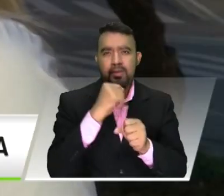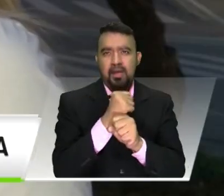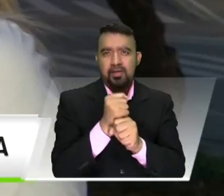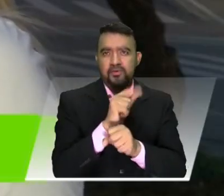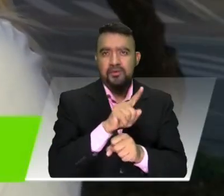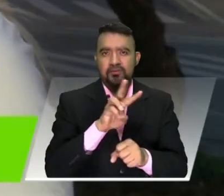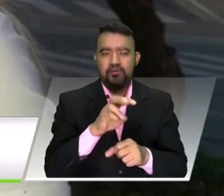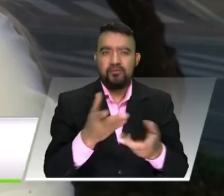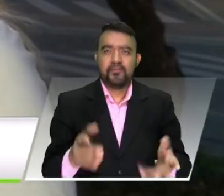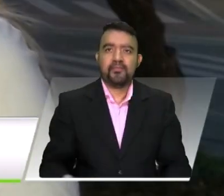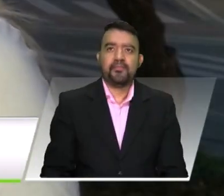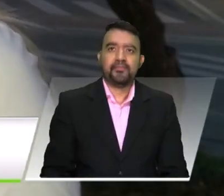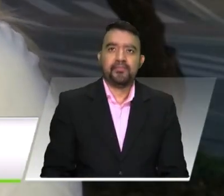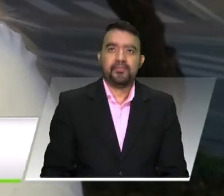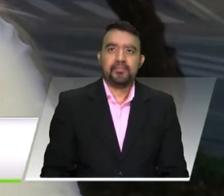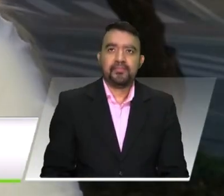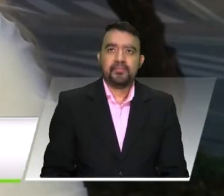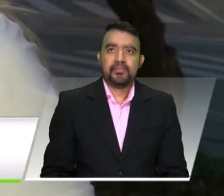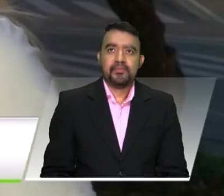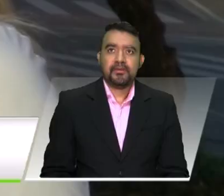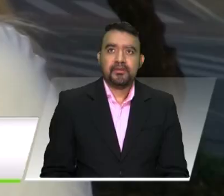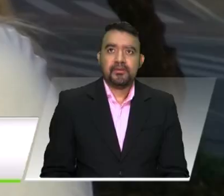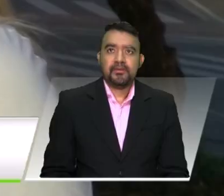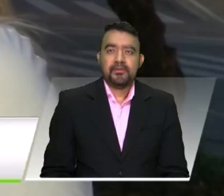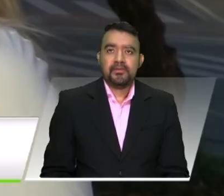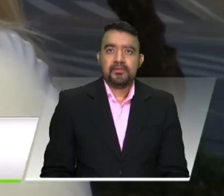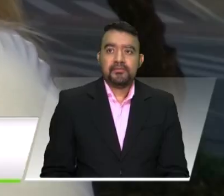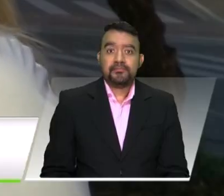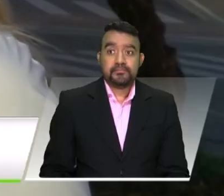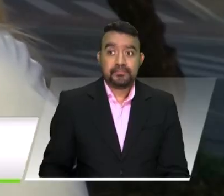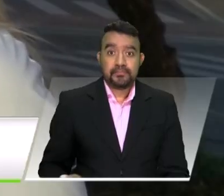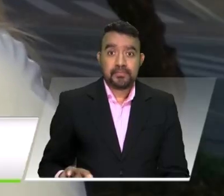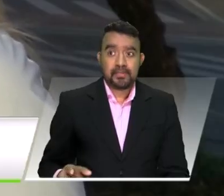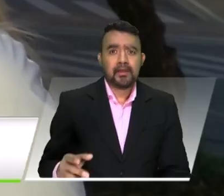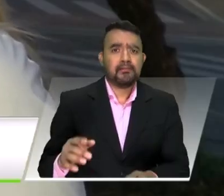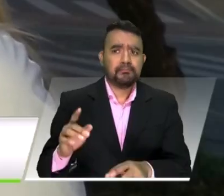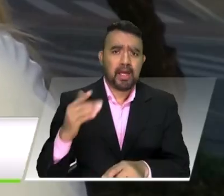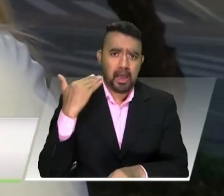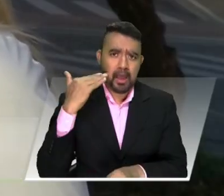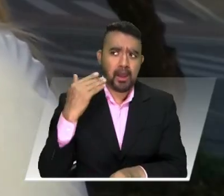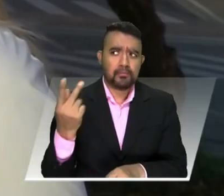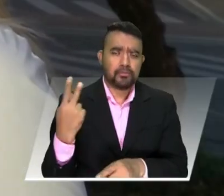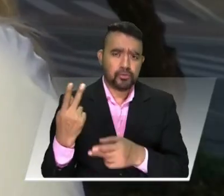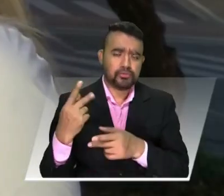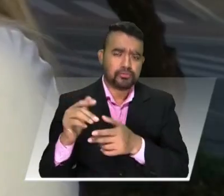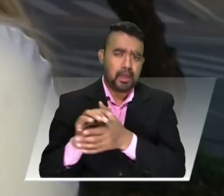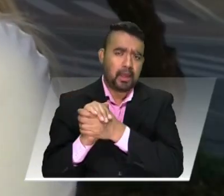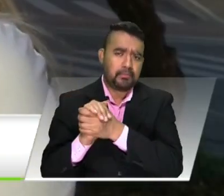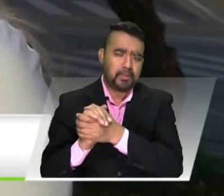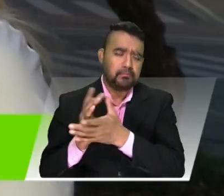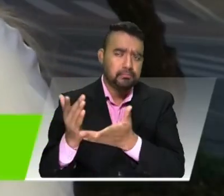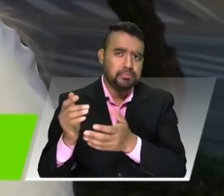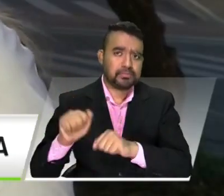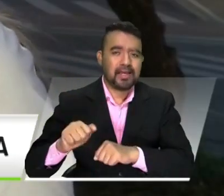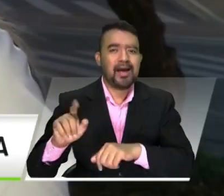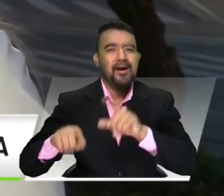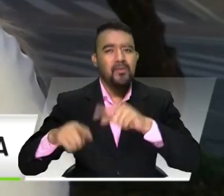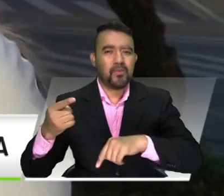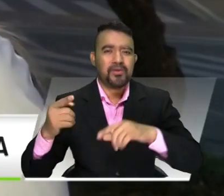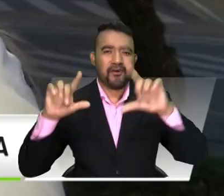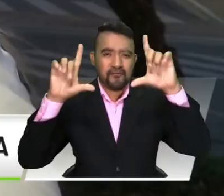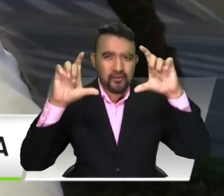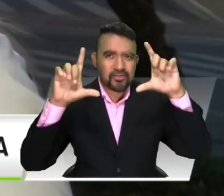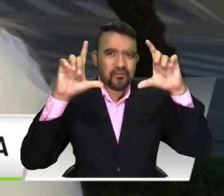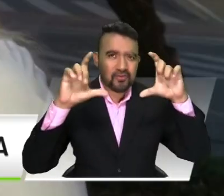Nosotros tenemos un vínculo, claro, eso pues no lo puedo negar. Nosotras somos amigas y tenemos varias fotografías juntas,